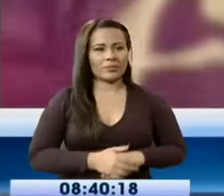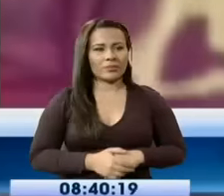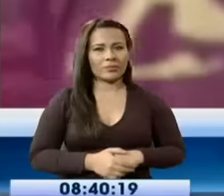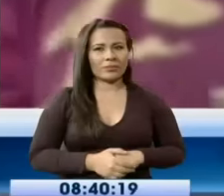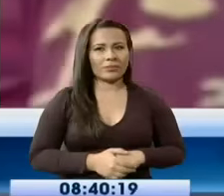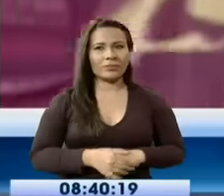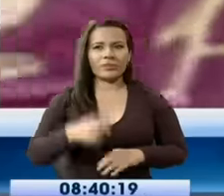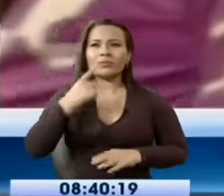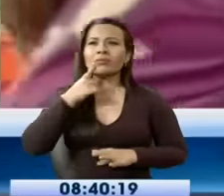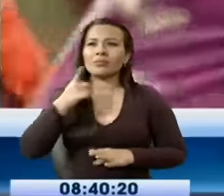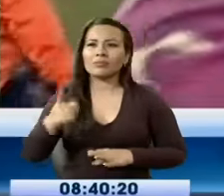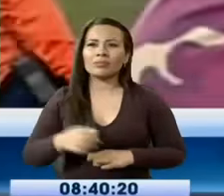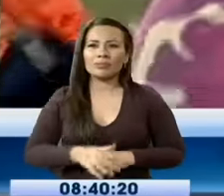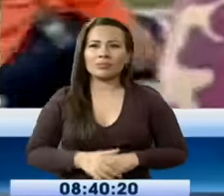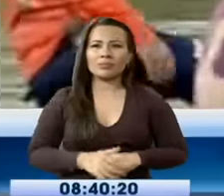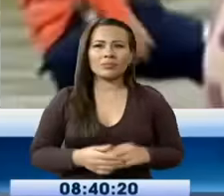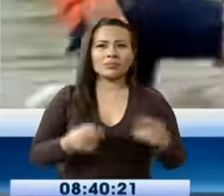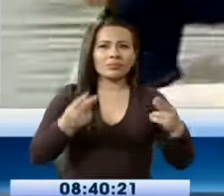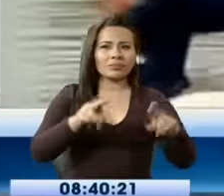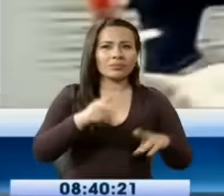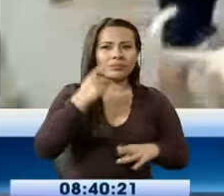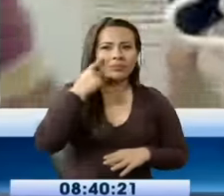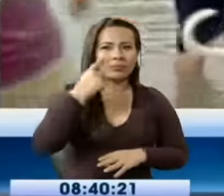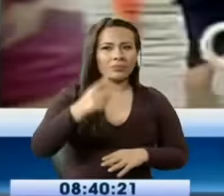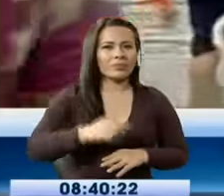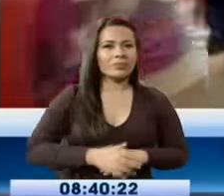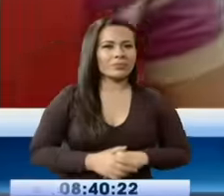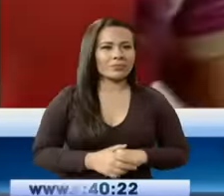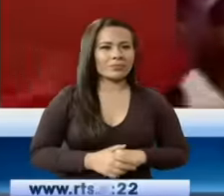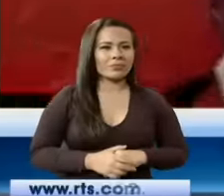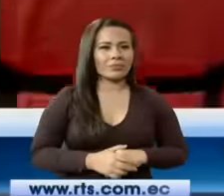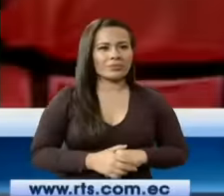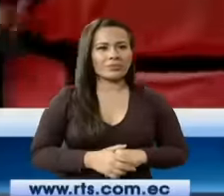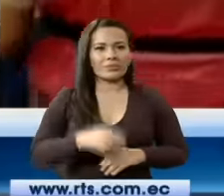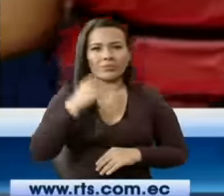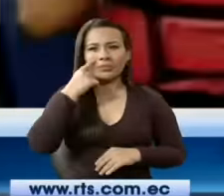para que no existan de pronto algún tipo de emergencias